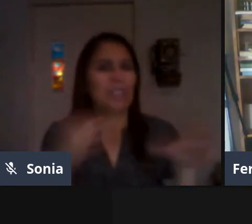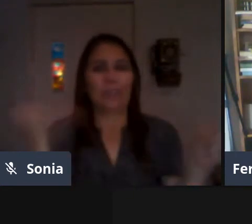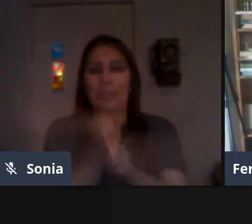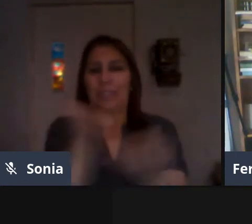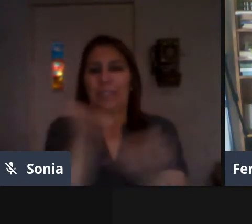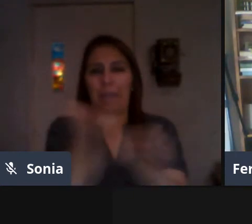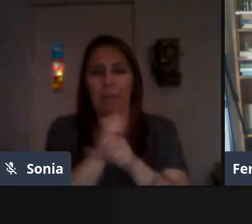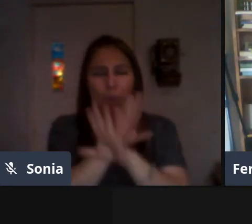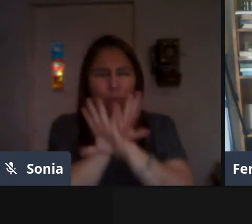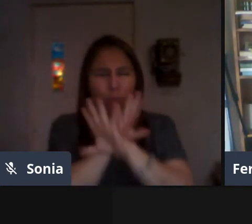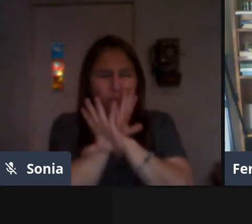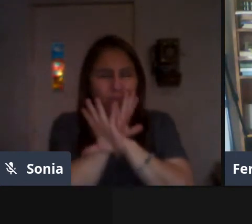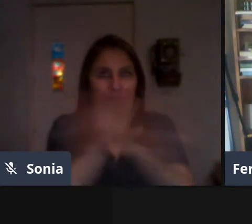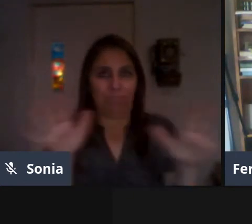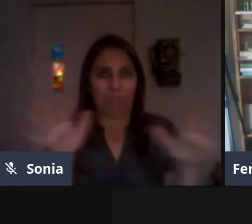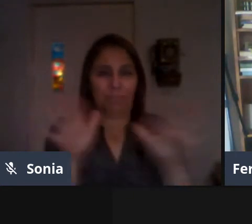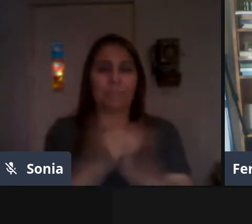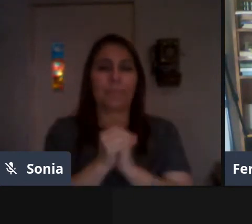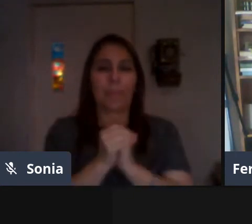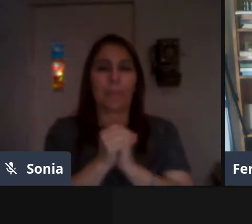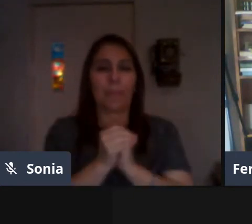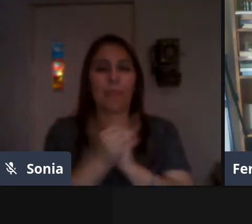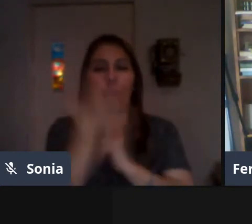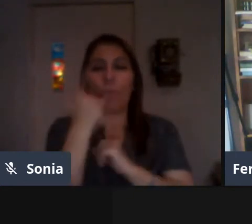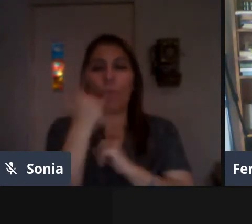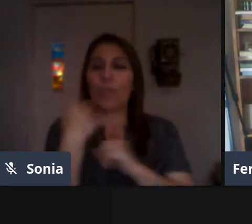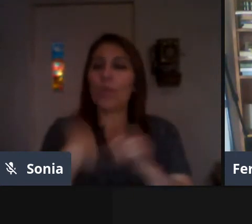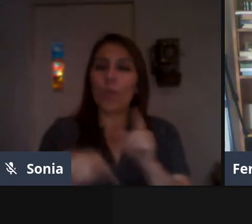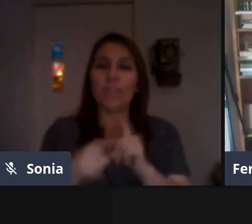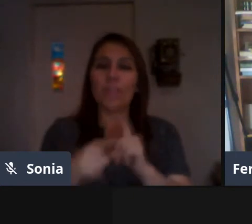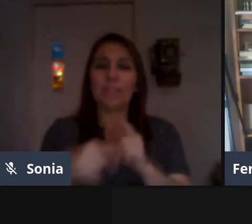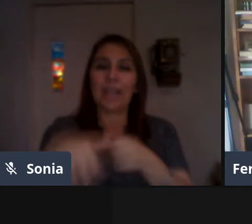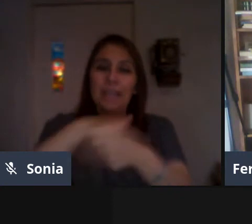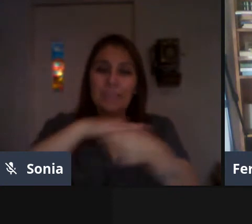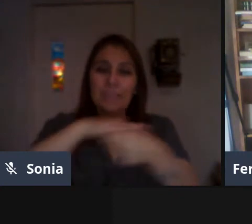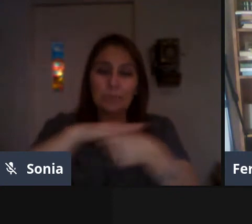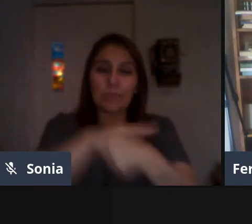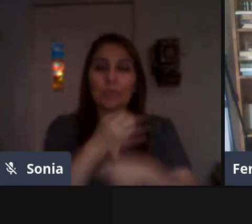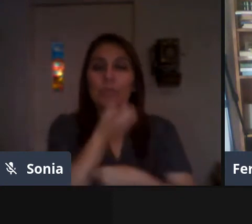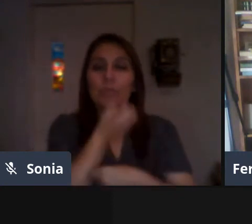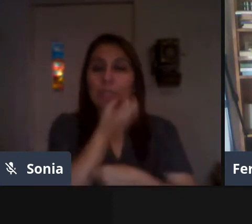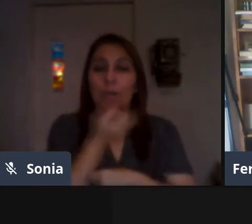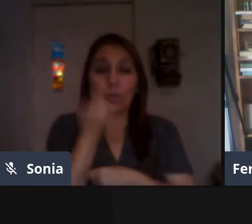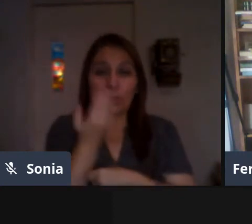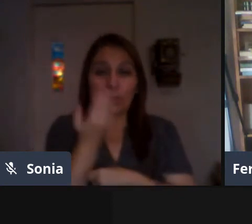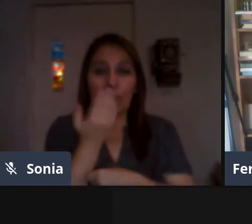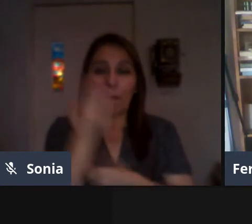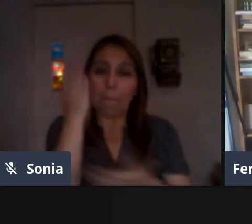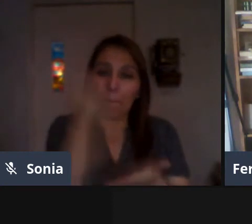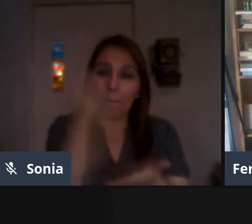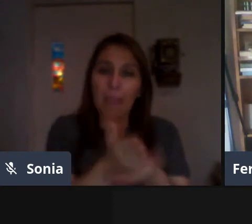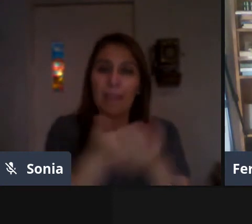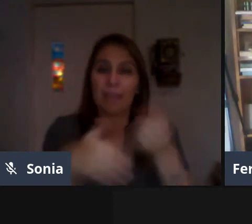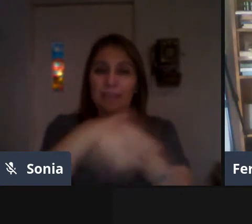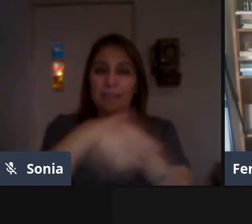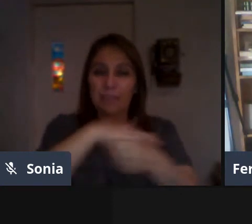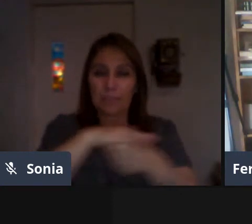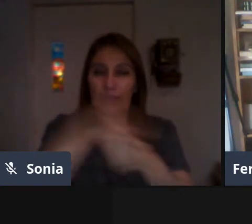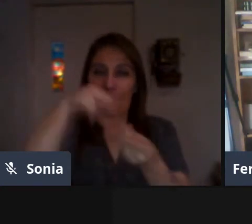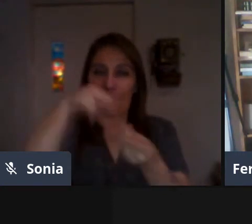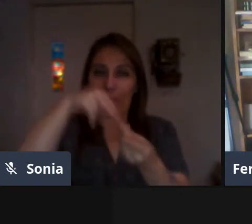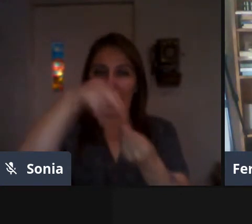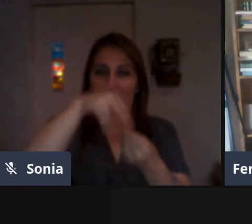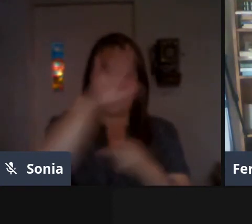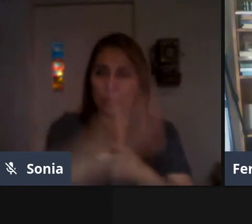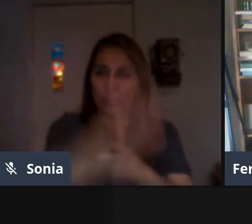porque no está todo acontecimiento de rosal mira como el el universo